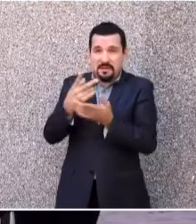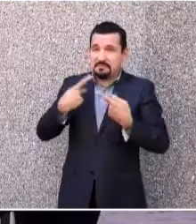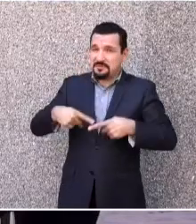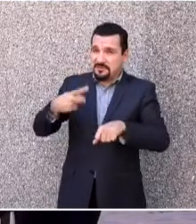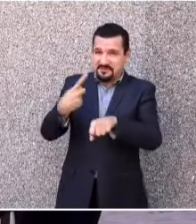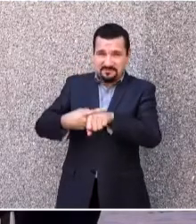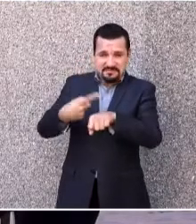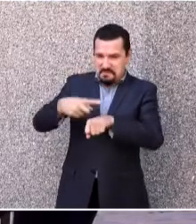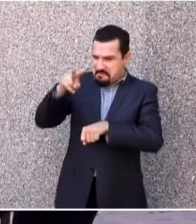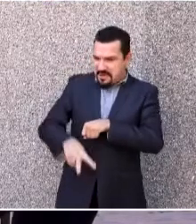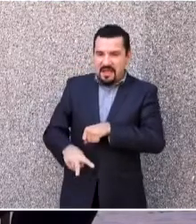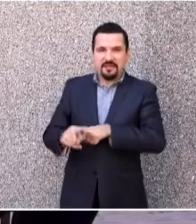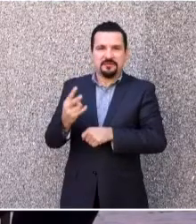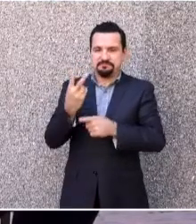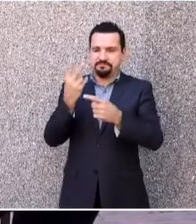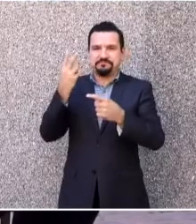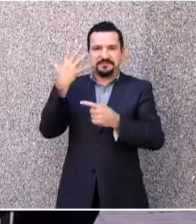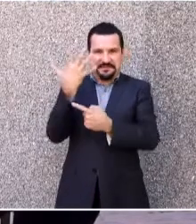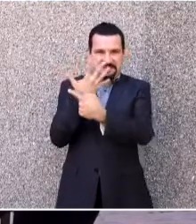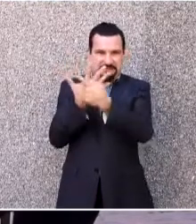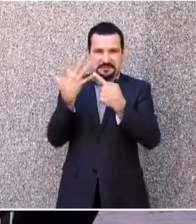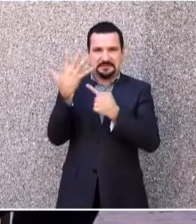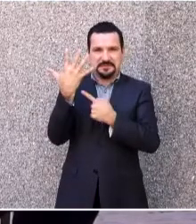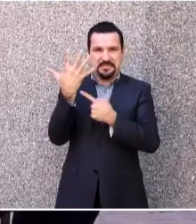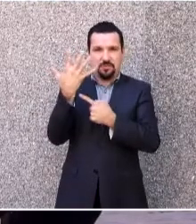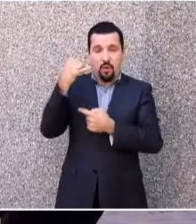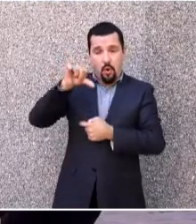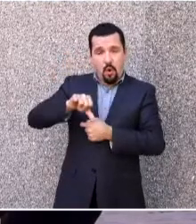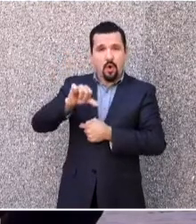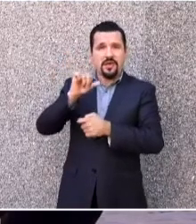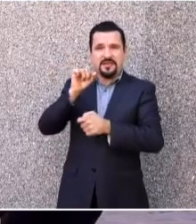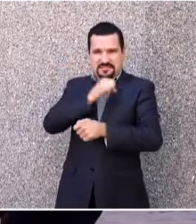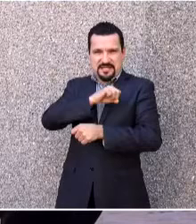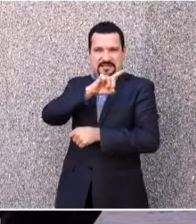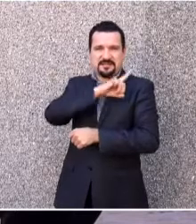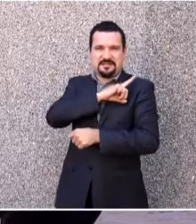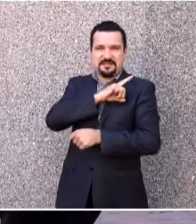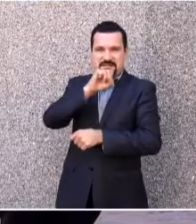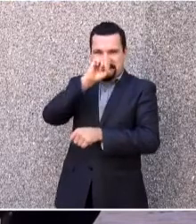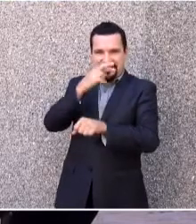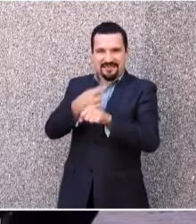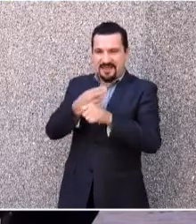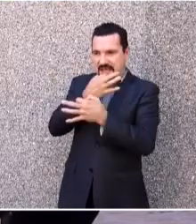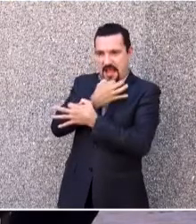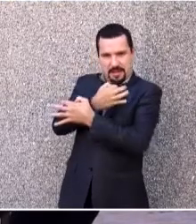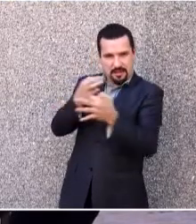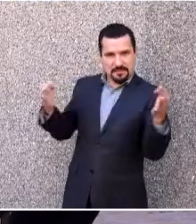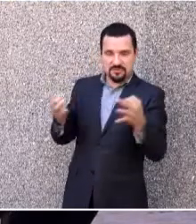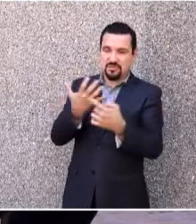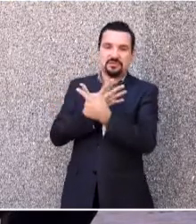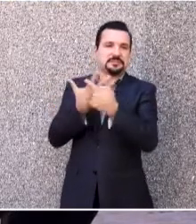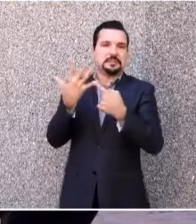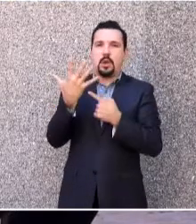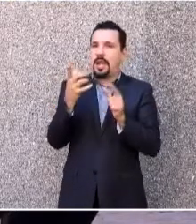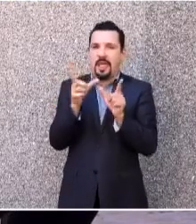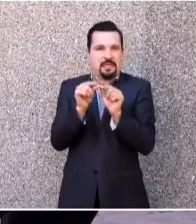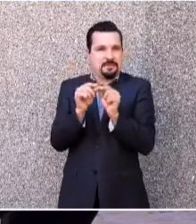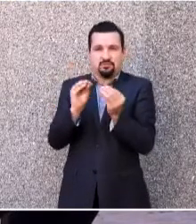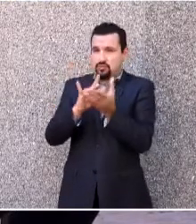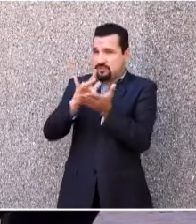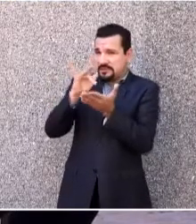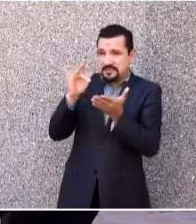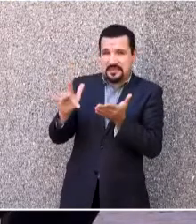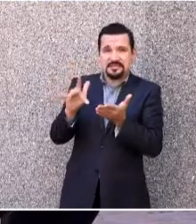tenemos son los 5 que hasta hoy ha informado la Secretaría de Salud y mucho les agradecemos